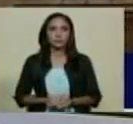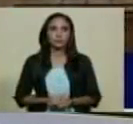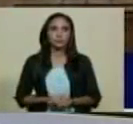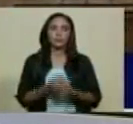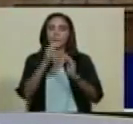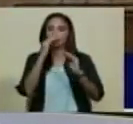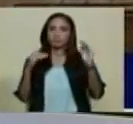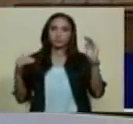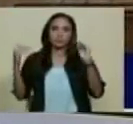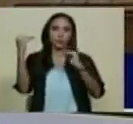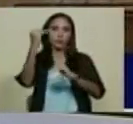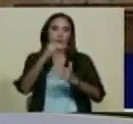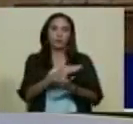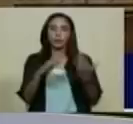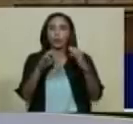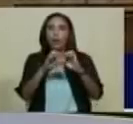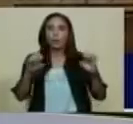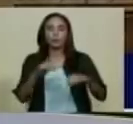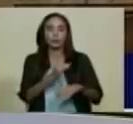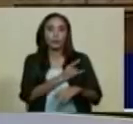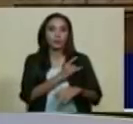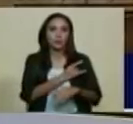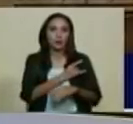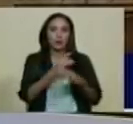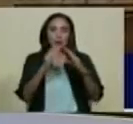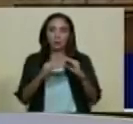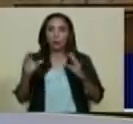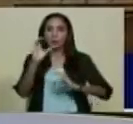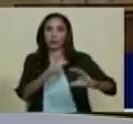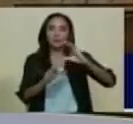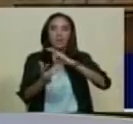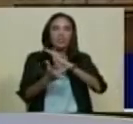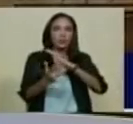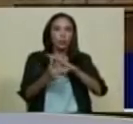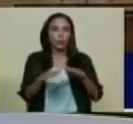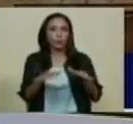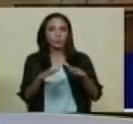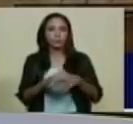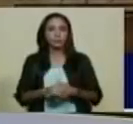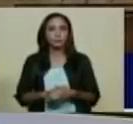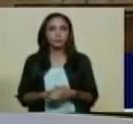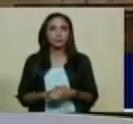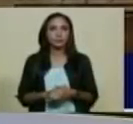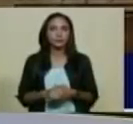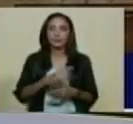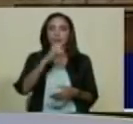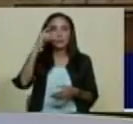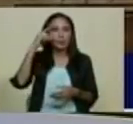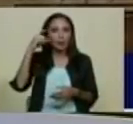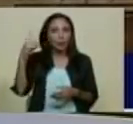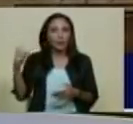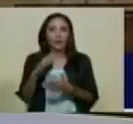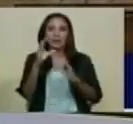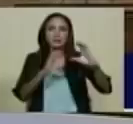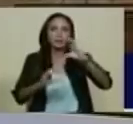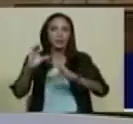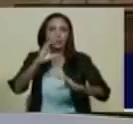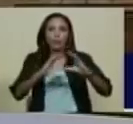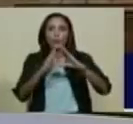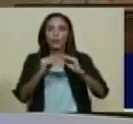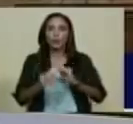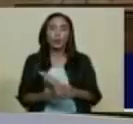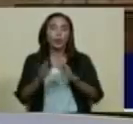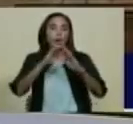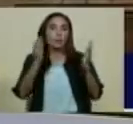máximo nivel de la educación universitaria y de las ciencias y de la pedagogía científica a